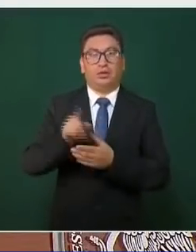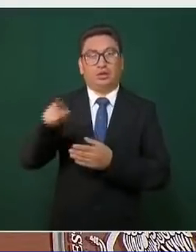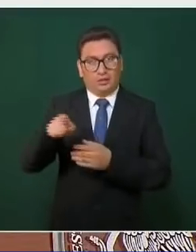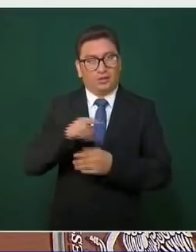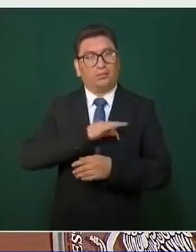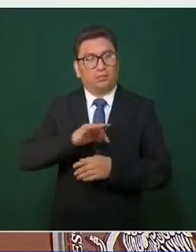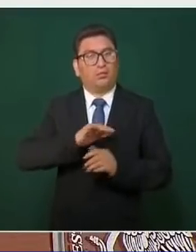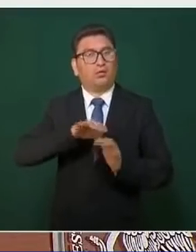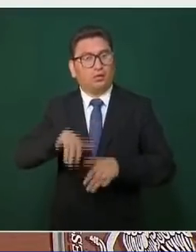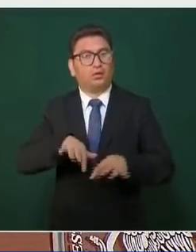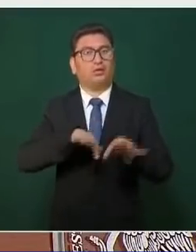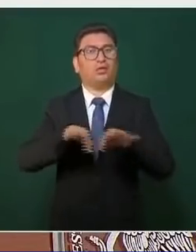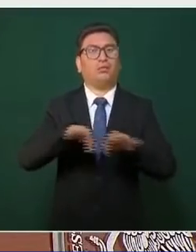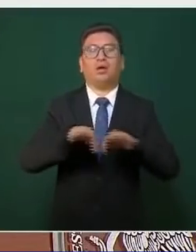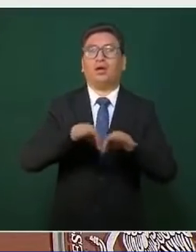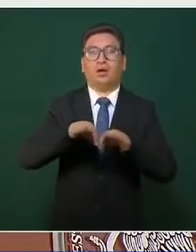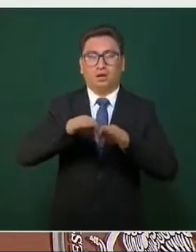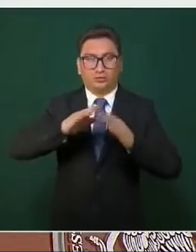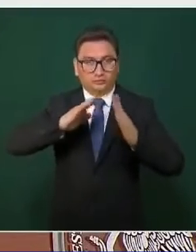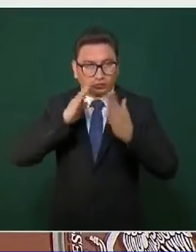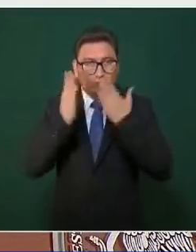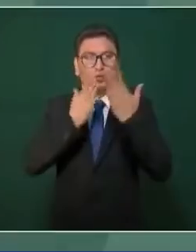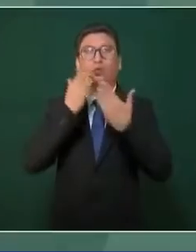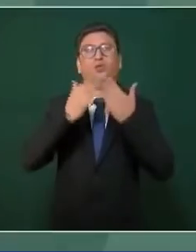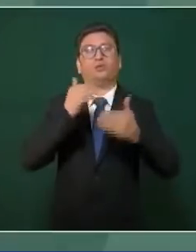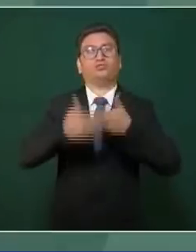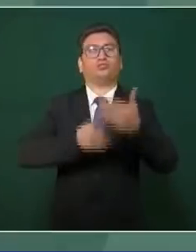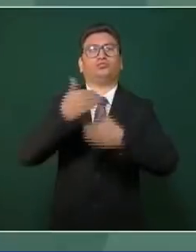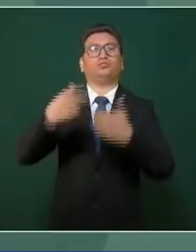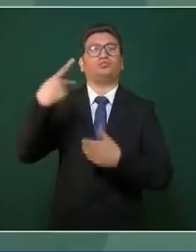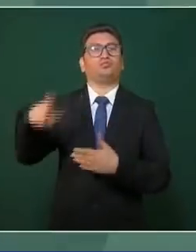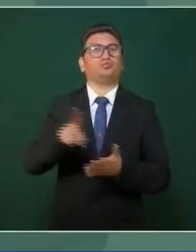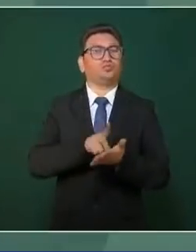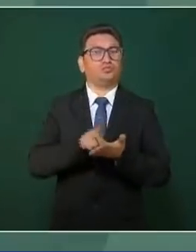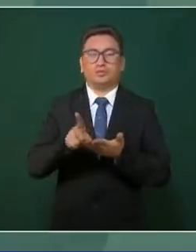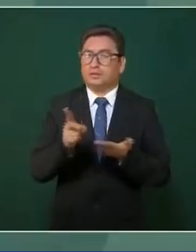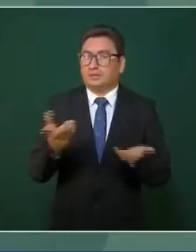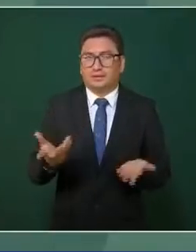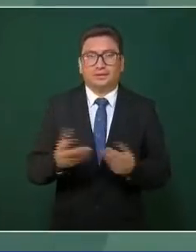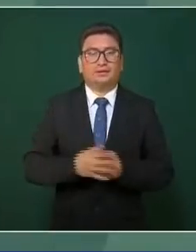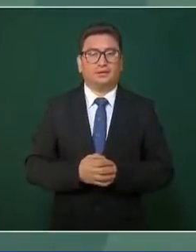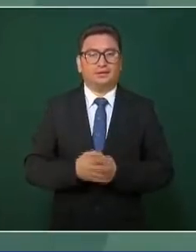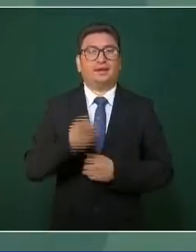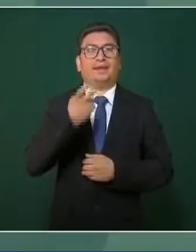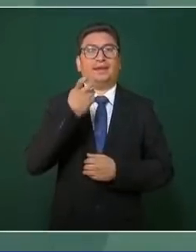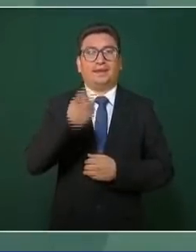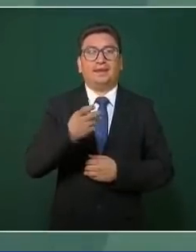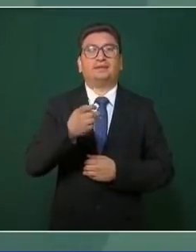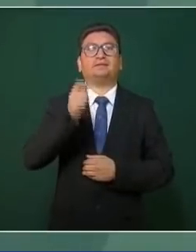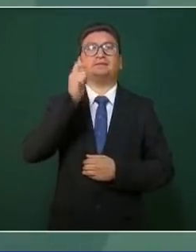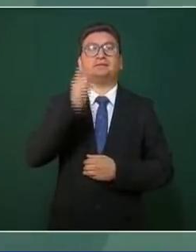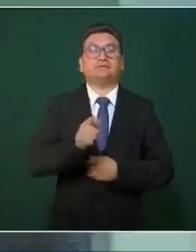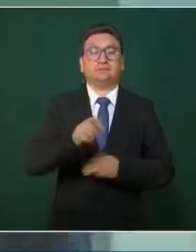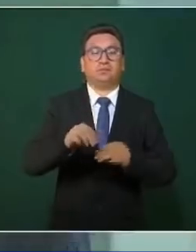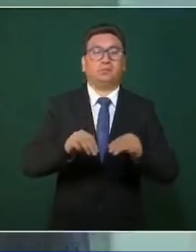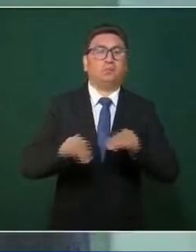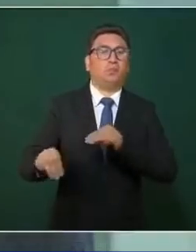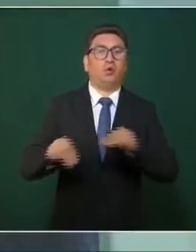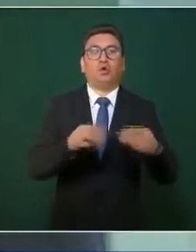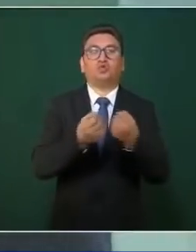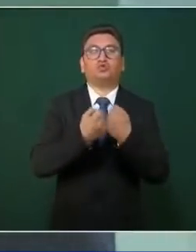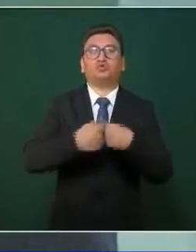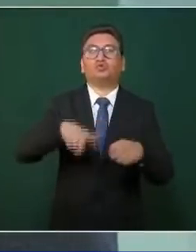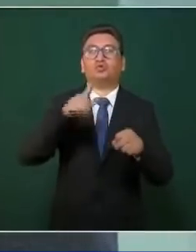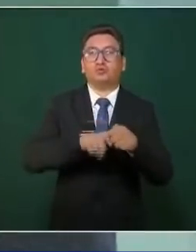con estudio, progresar? Es un derecho, es lo que se llama movilidad social, que el hijo